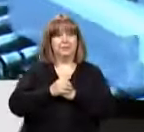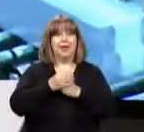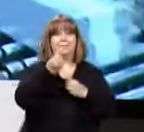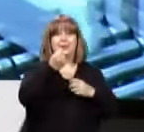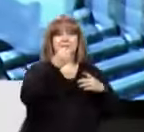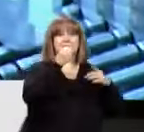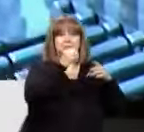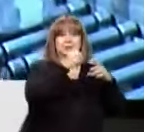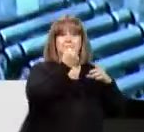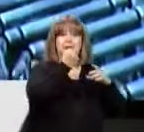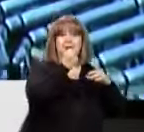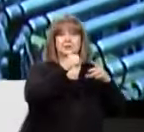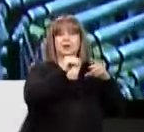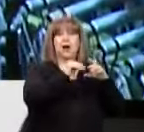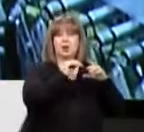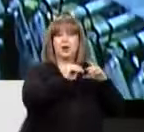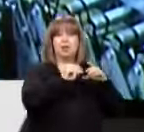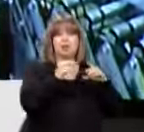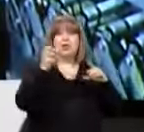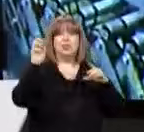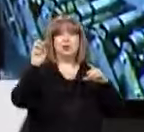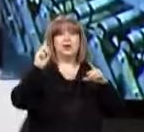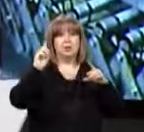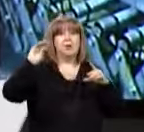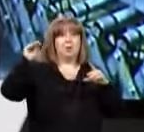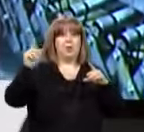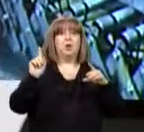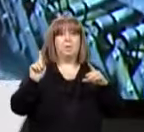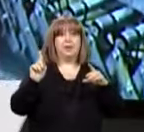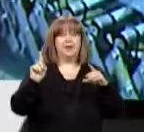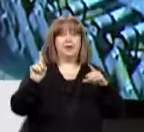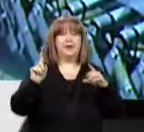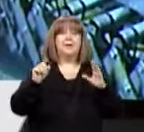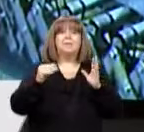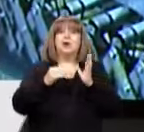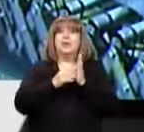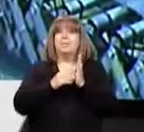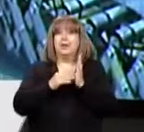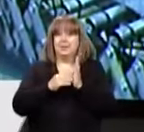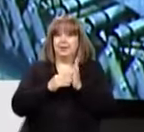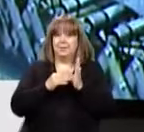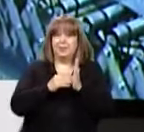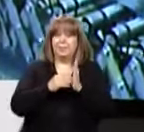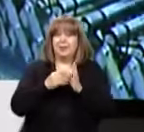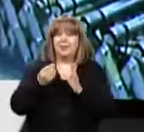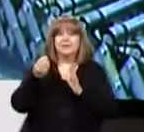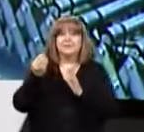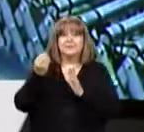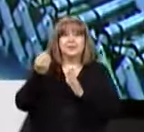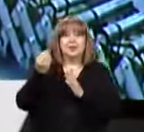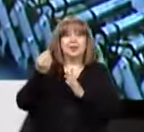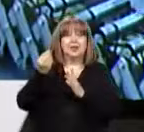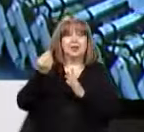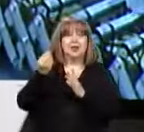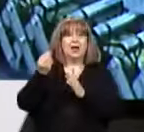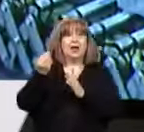si ahorramos en pesos por la inflación que hay sí pero hay alternativas de acuerdo a los plazos que yo tengo para para tener esos ahorros que son más